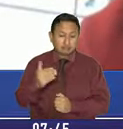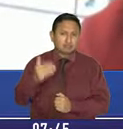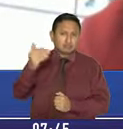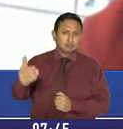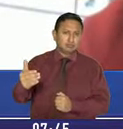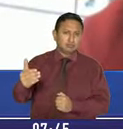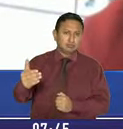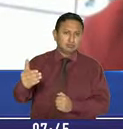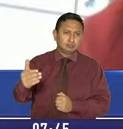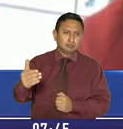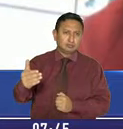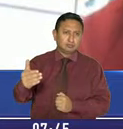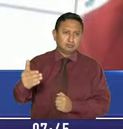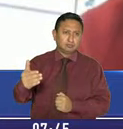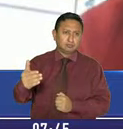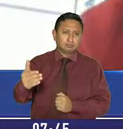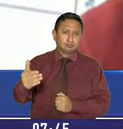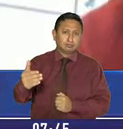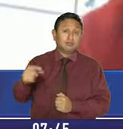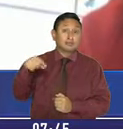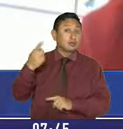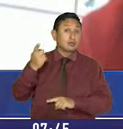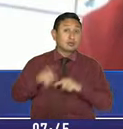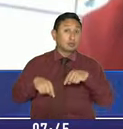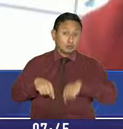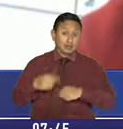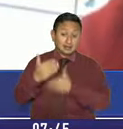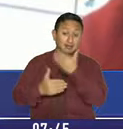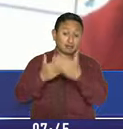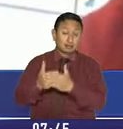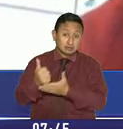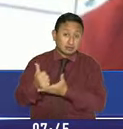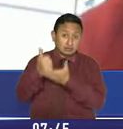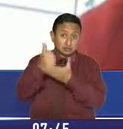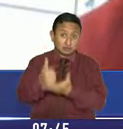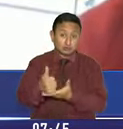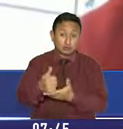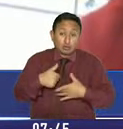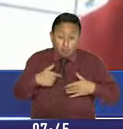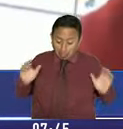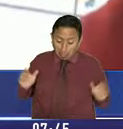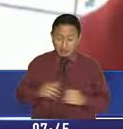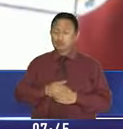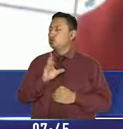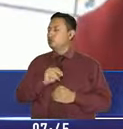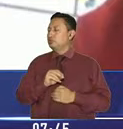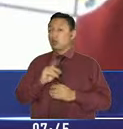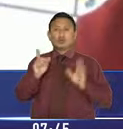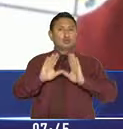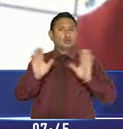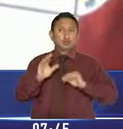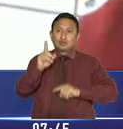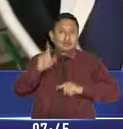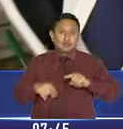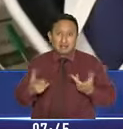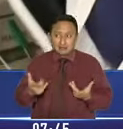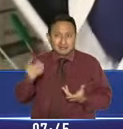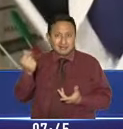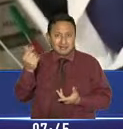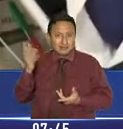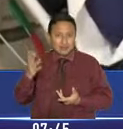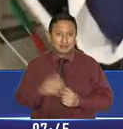vamos a poder atender. No es que no querramos atender, sino que no vamos a poder atender. La asociación está conformada por